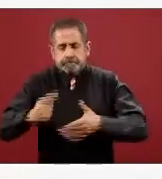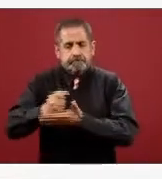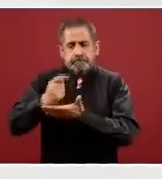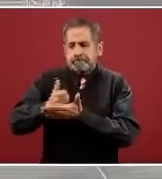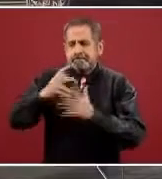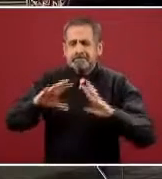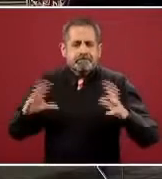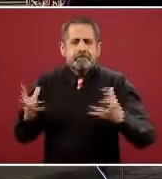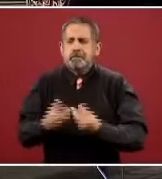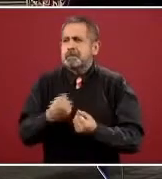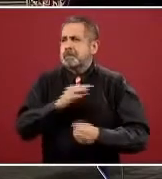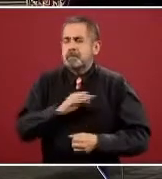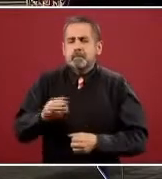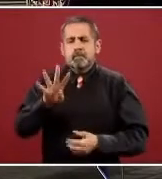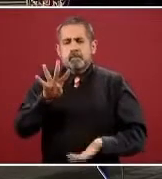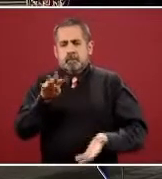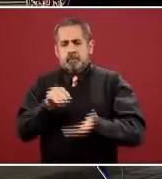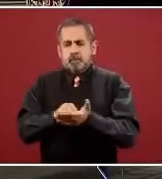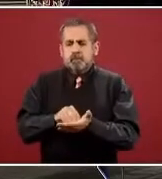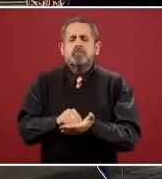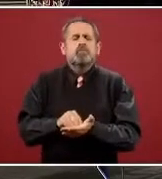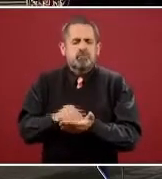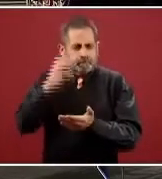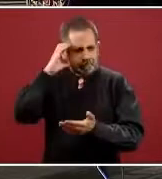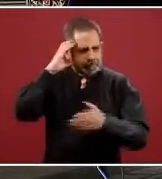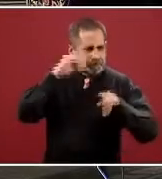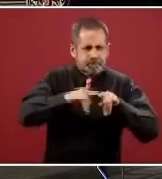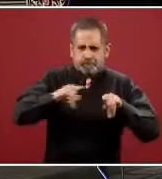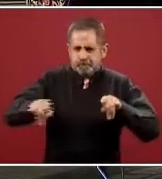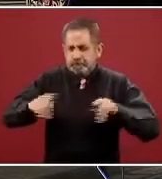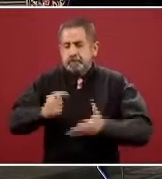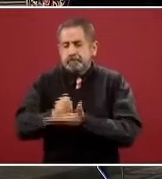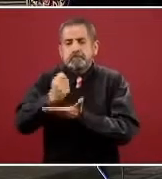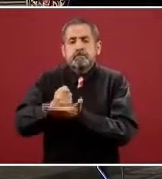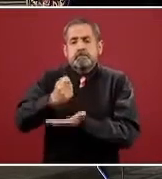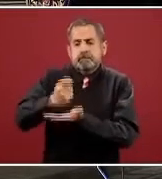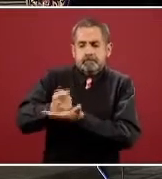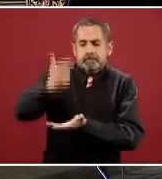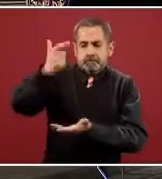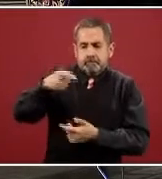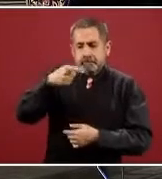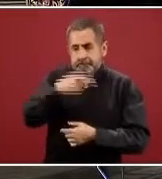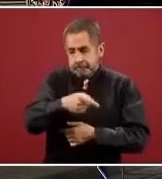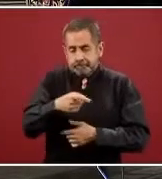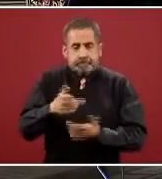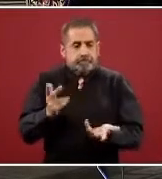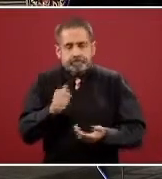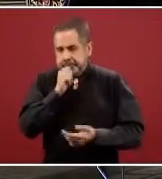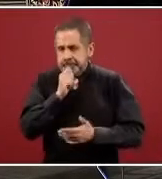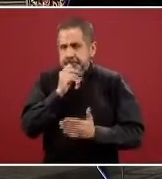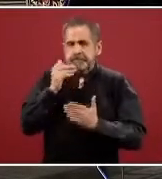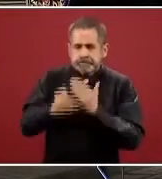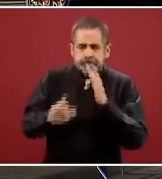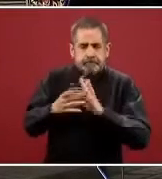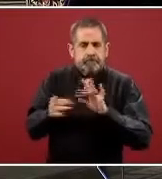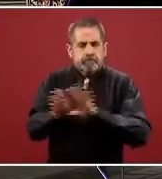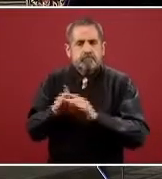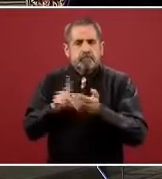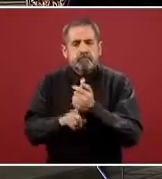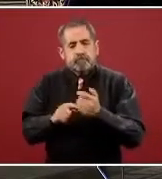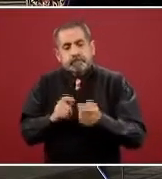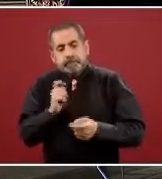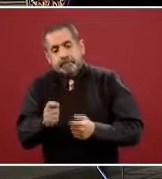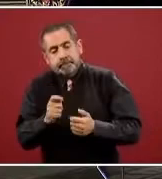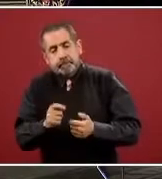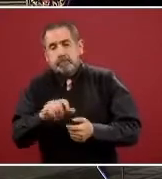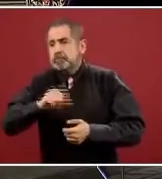estamos hablando de casi 4,000 camas de terapia intensiva, esto aún sin considerar esperar lo que venga también